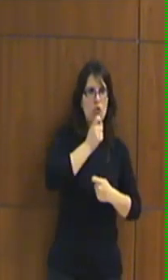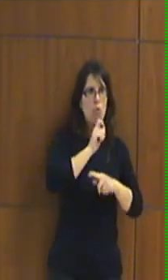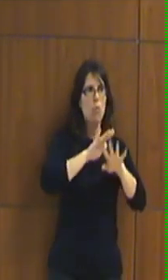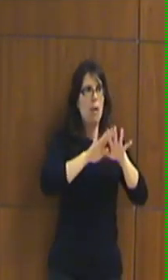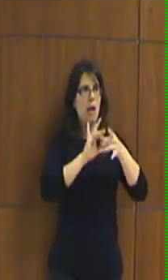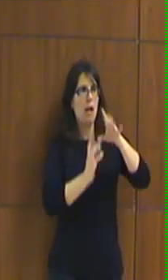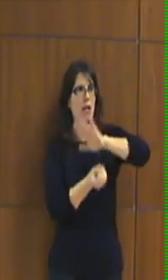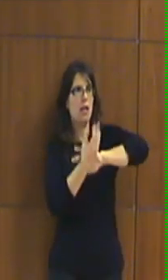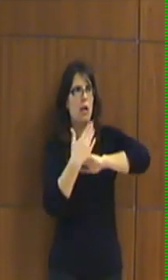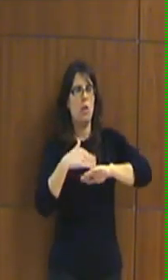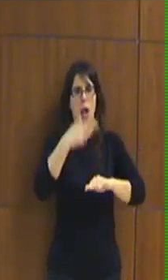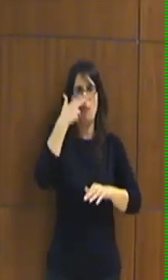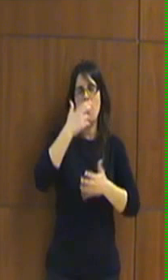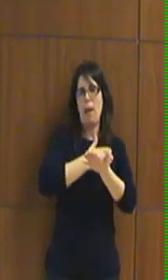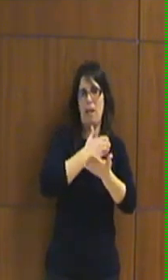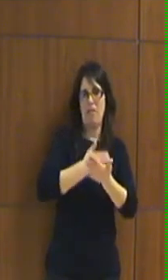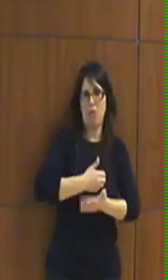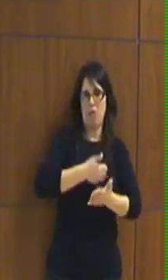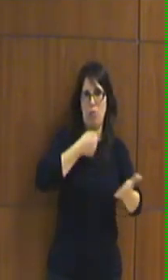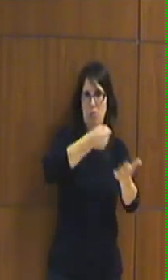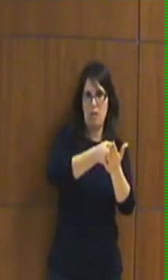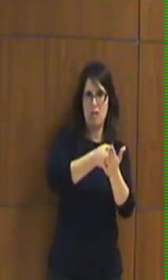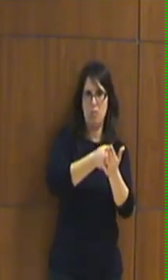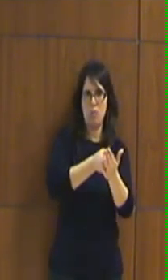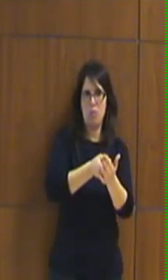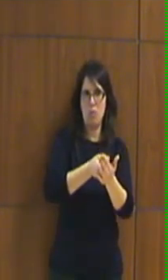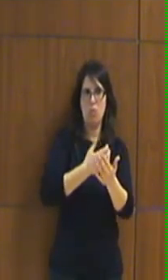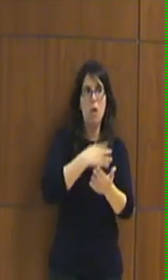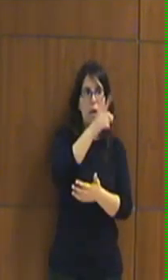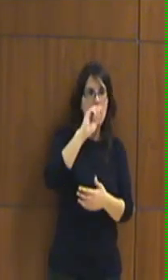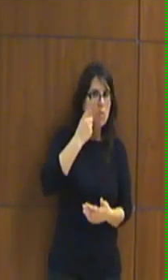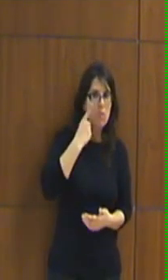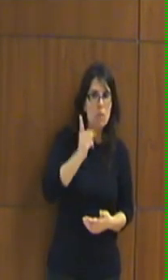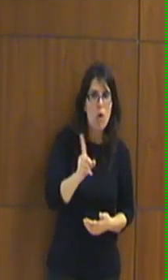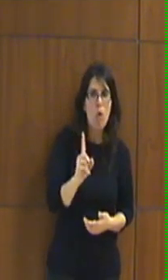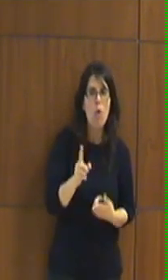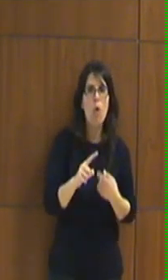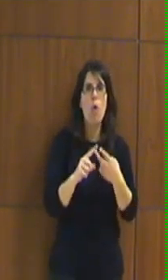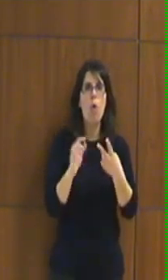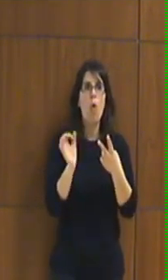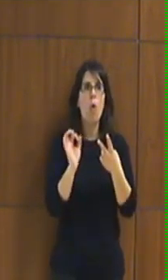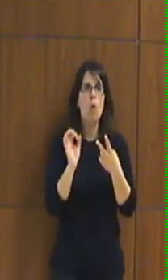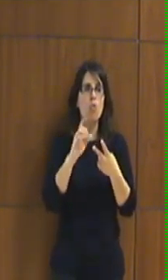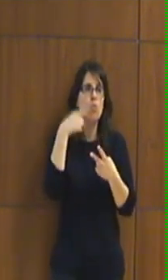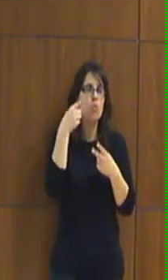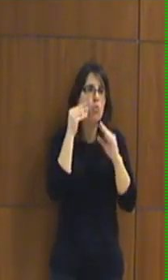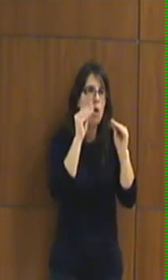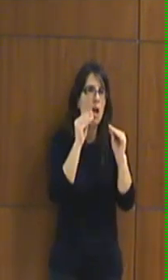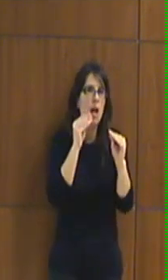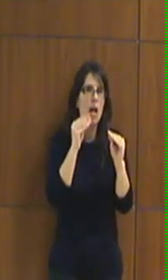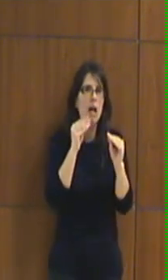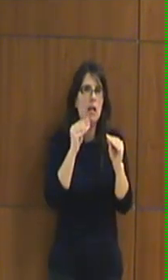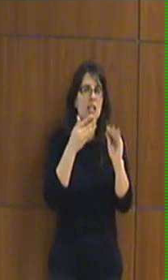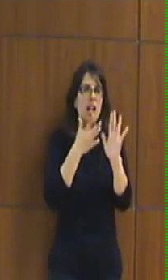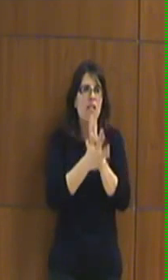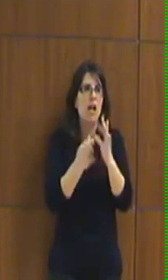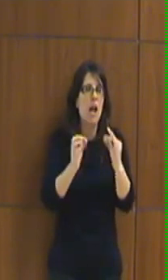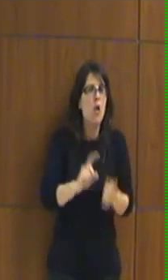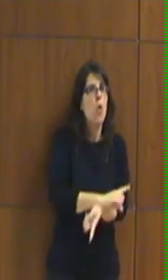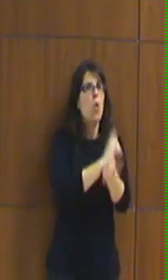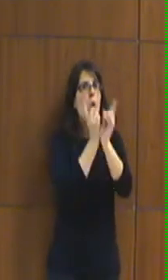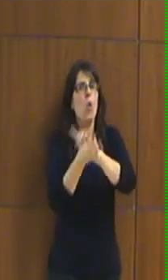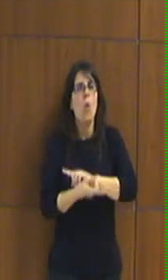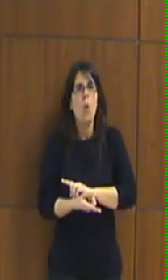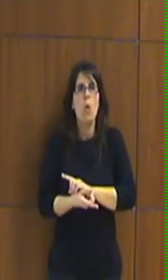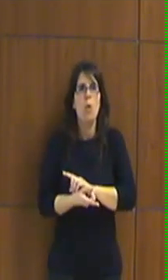negocio. No hay negocio, no lo detecta. Esto culturalmente es un cambio tan importante o es una ventana